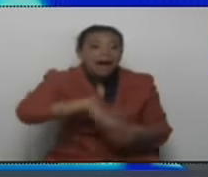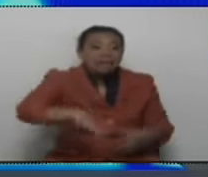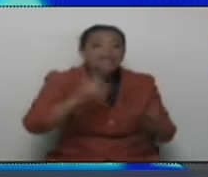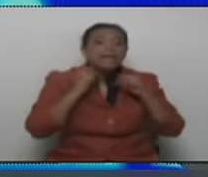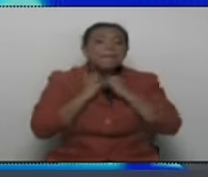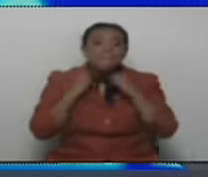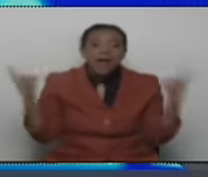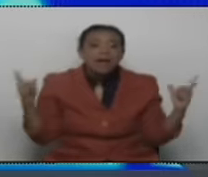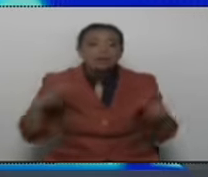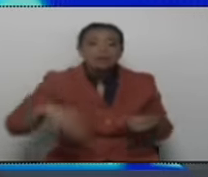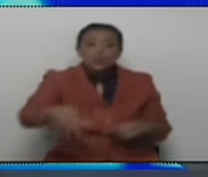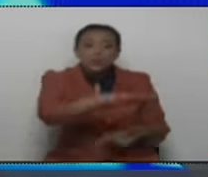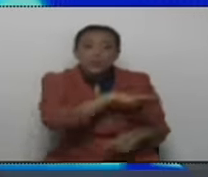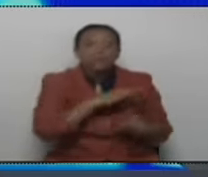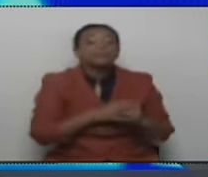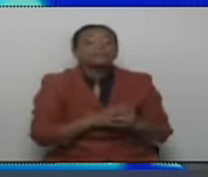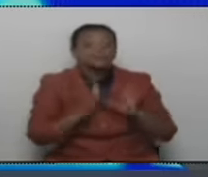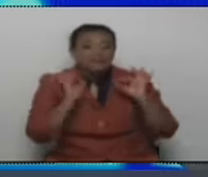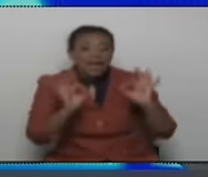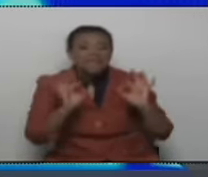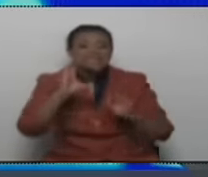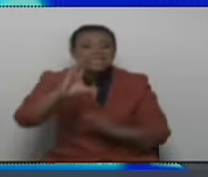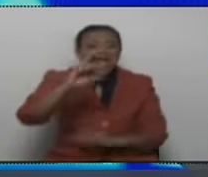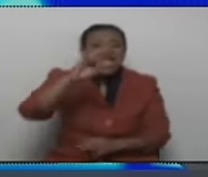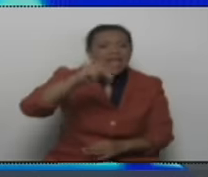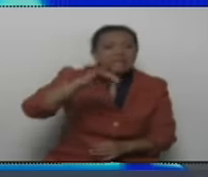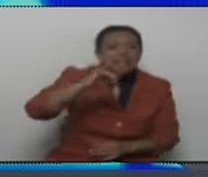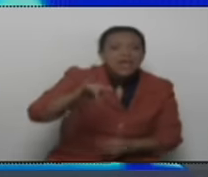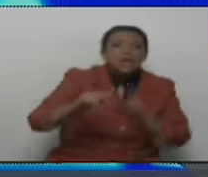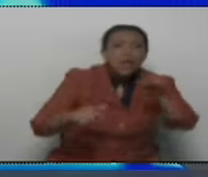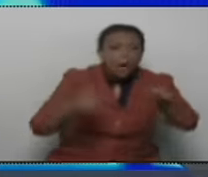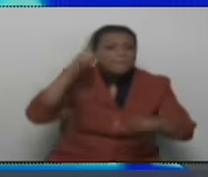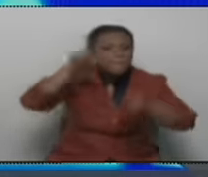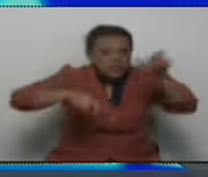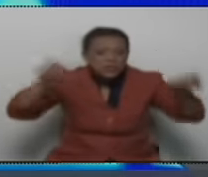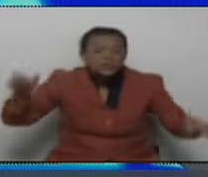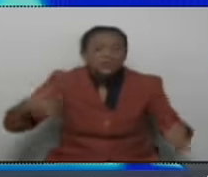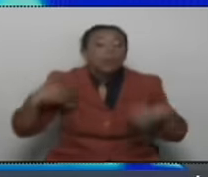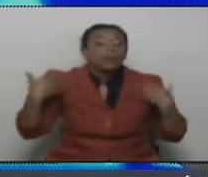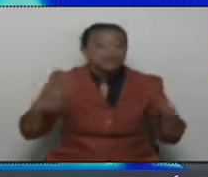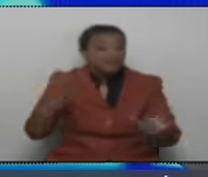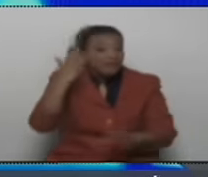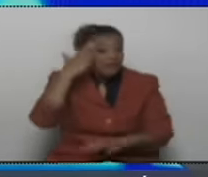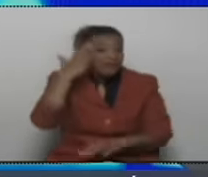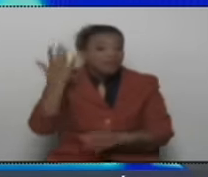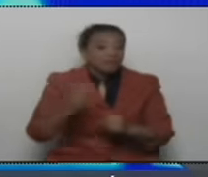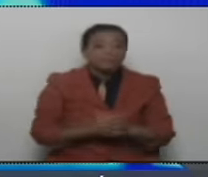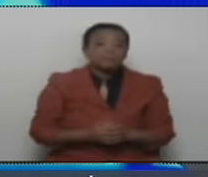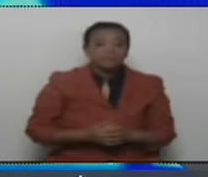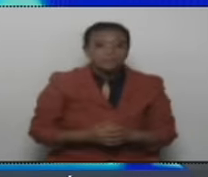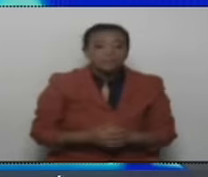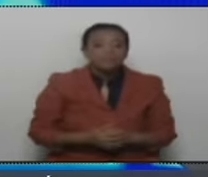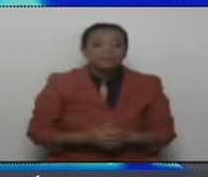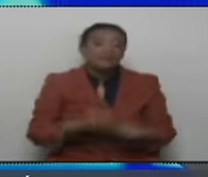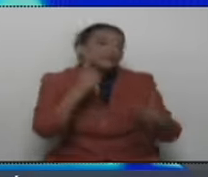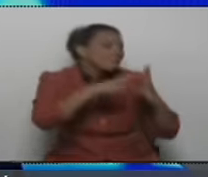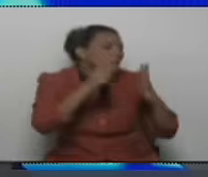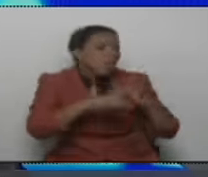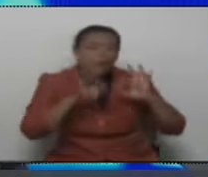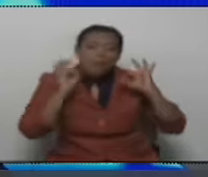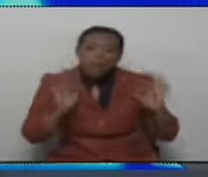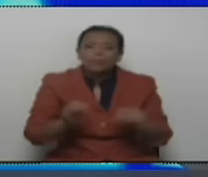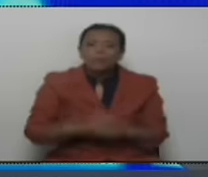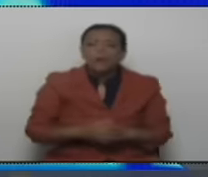ese grupo? ¿Sabe el CNI que estos dos caballeros trabajan para ellos, entre otros?